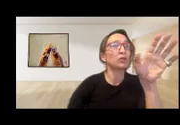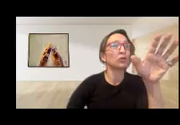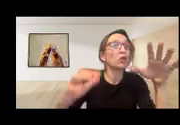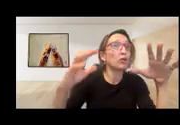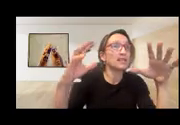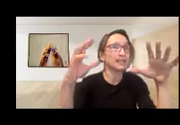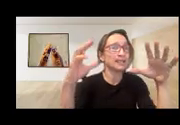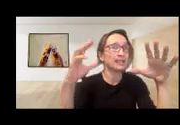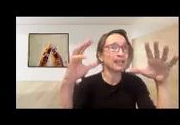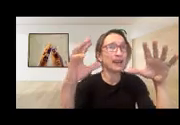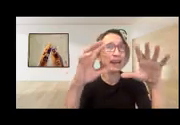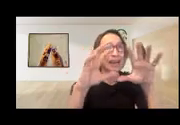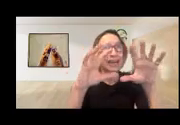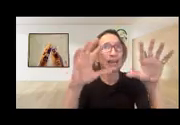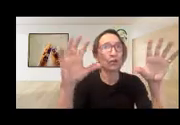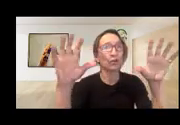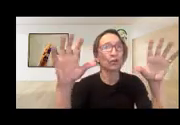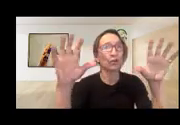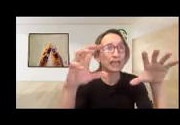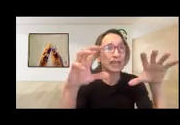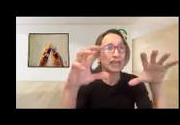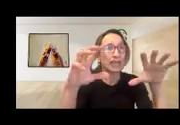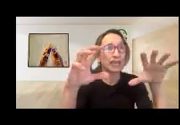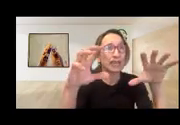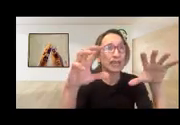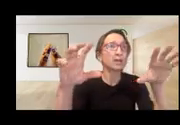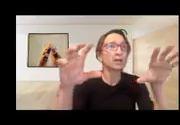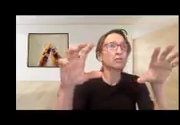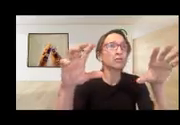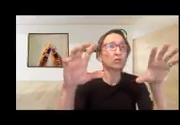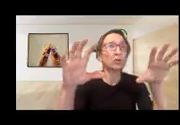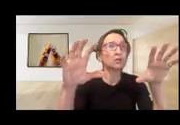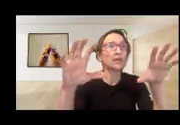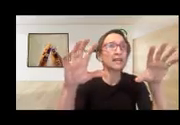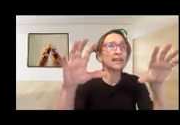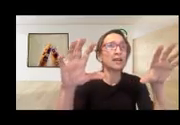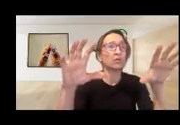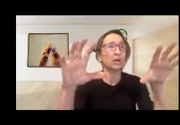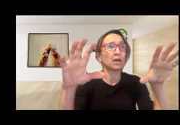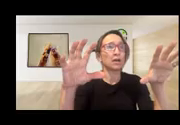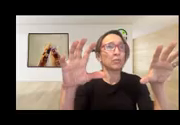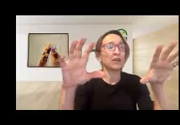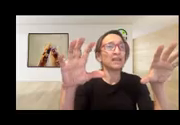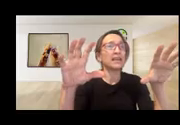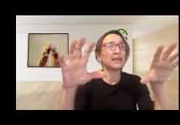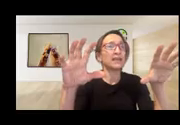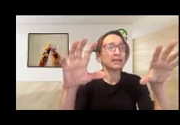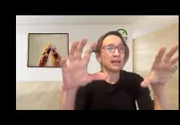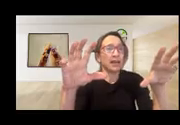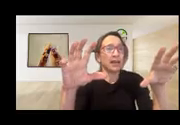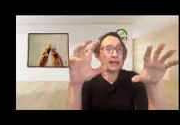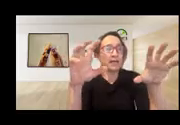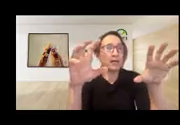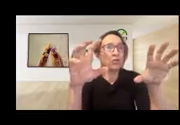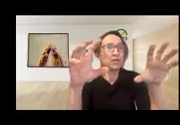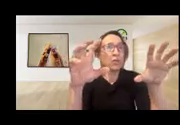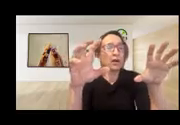vean todo lo que se extendían en el norte y en el sur. Entonces todo eso era hielo. Por